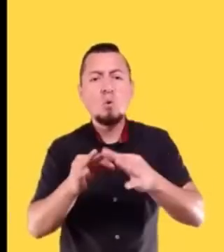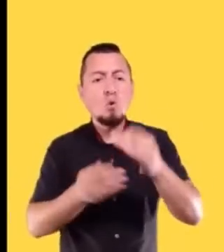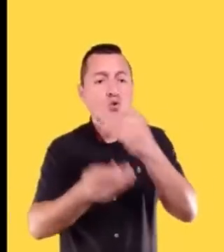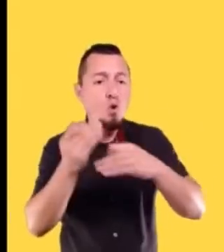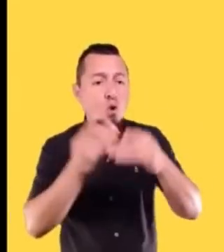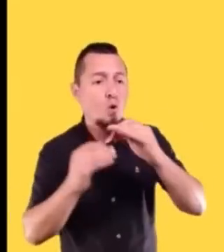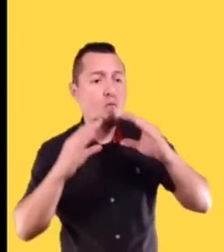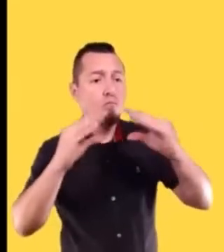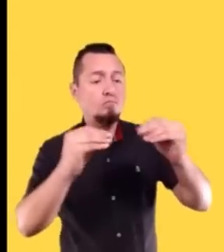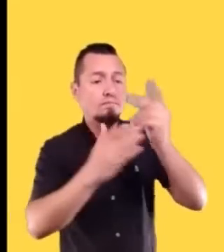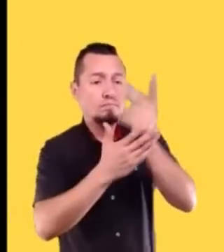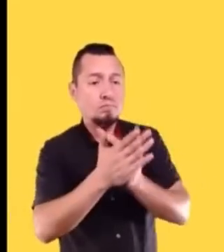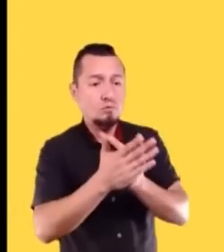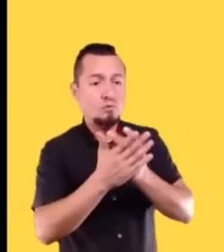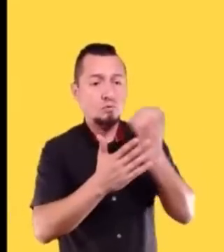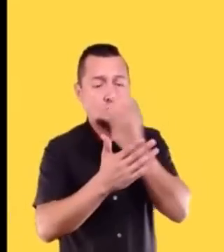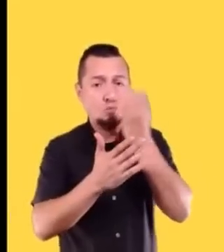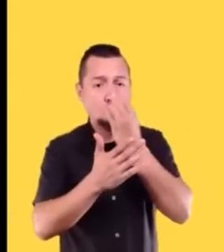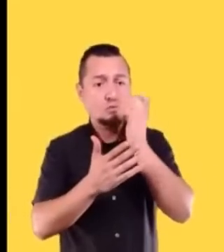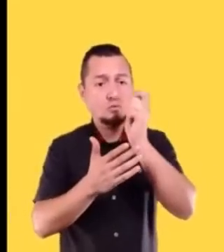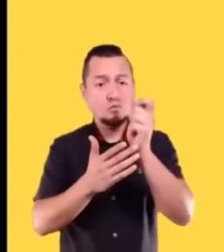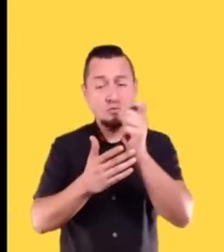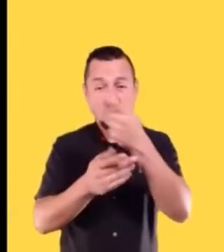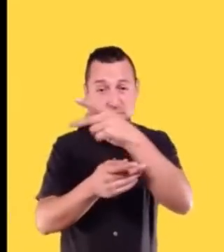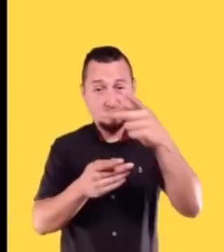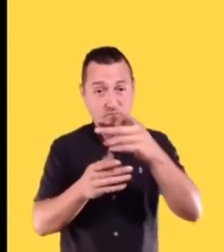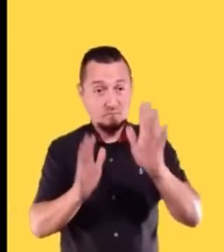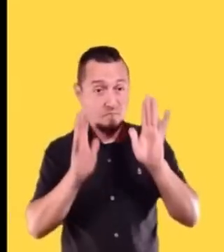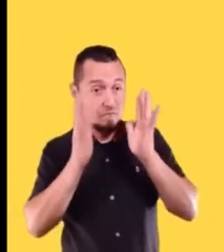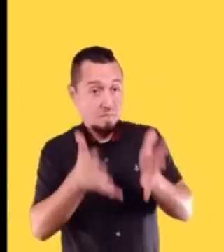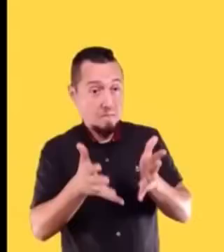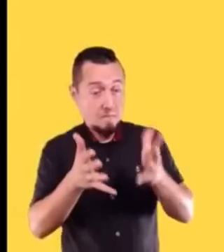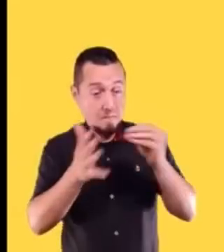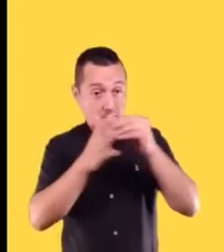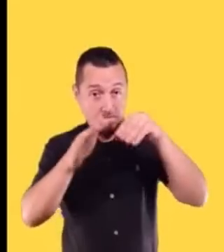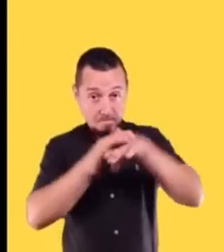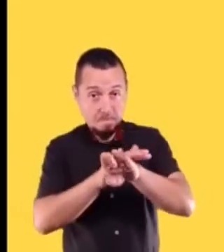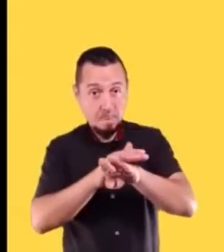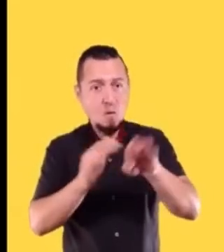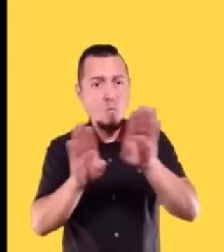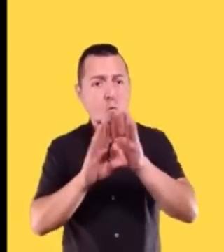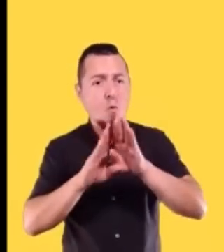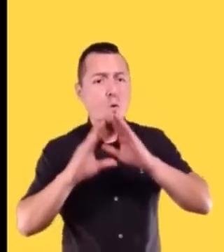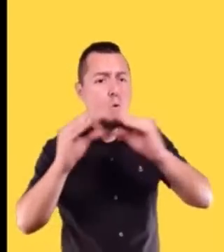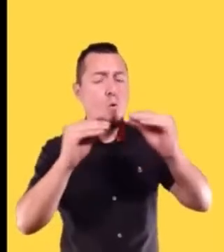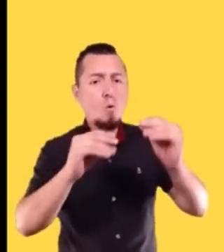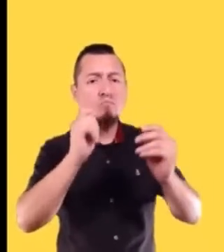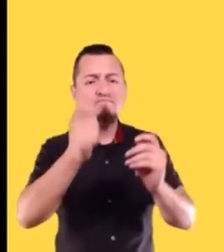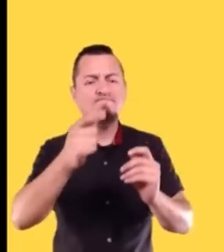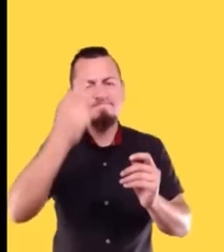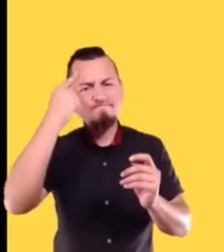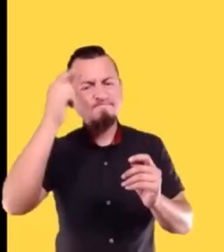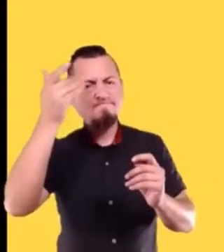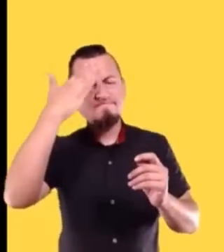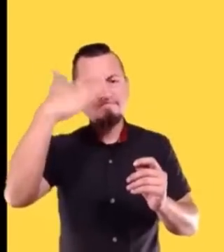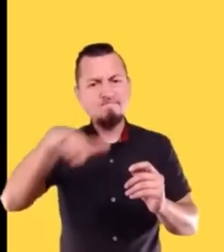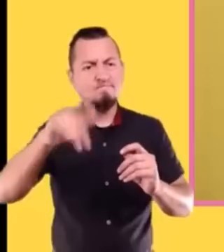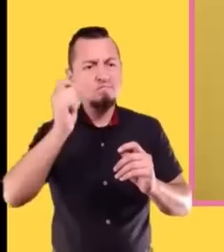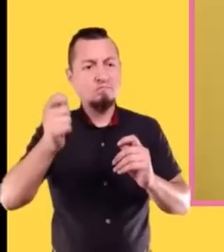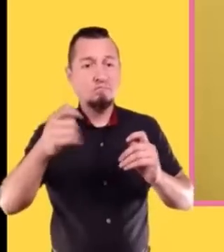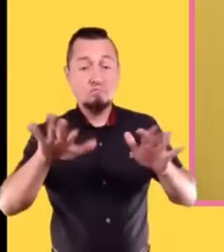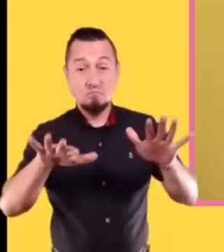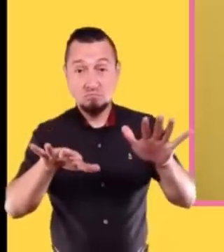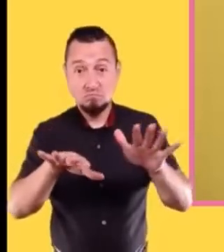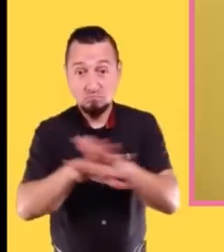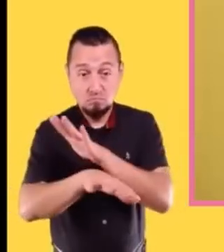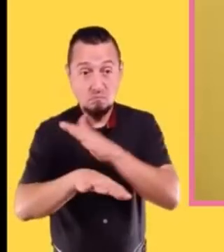de estudio en sus dos versiones, la que está vigente, porque no se publica en el diario oficial. Inmediatamente en cuanto se haga el cambio, porque se publica en